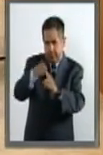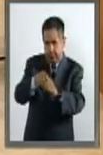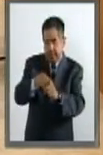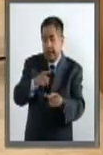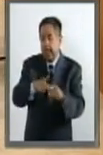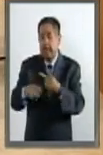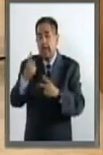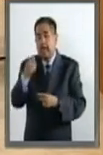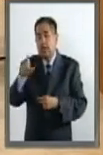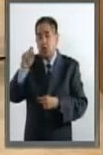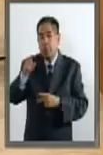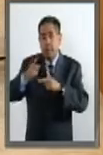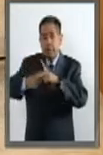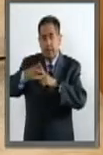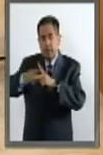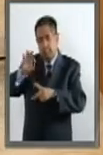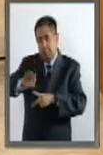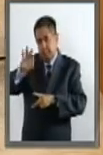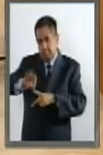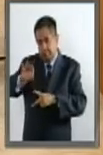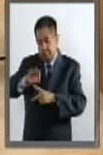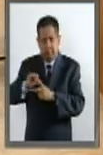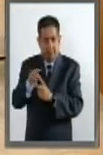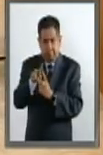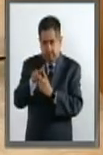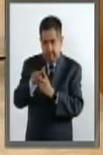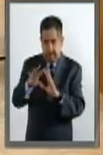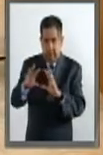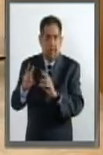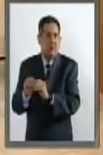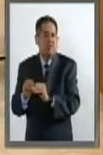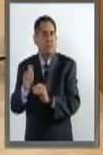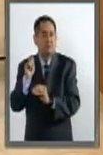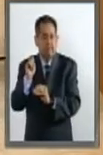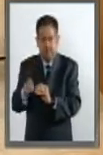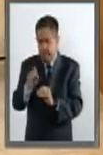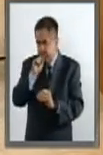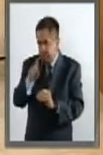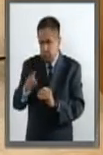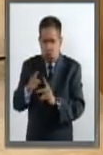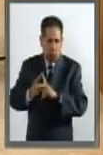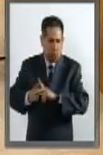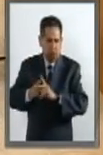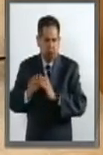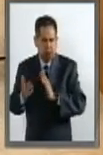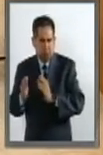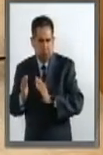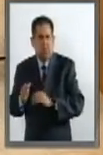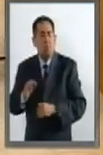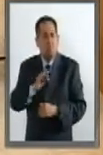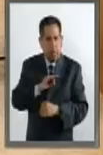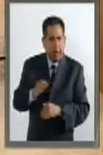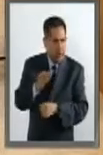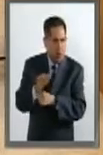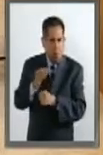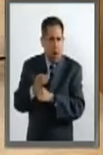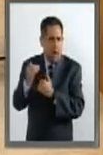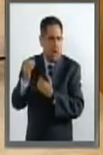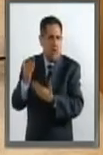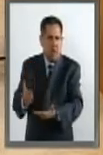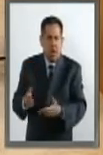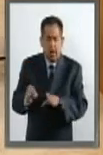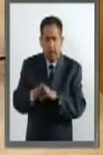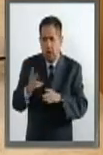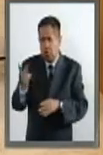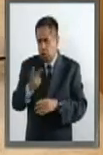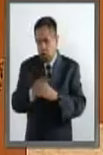de representación democrática, con lo que se mantiene la proporcionalidad que actualmente existe entre